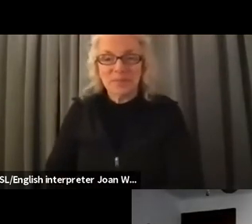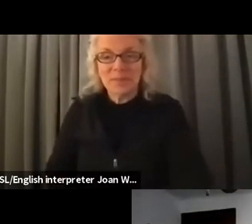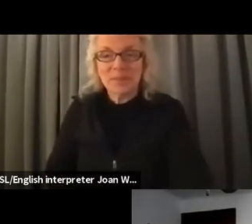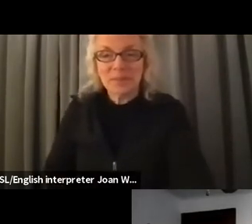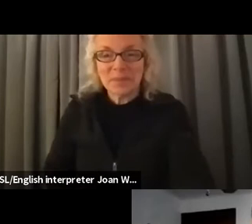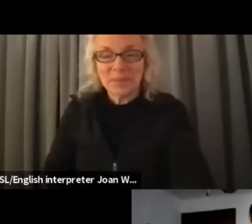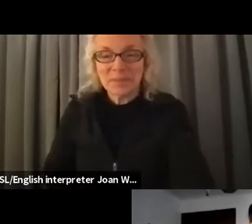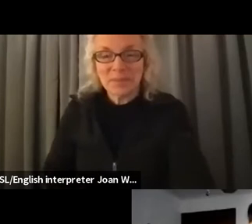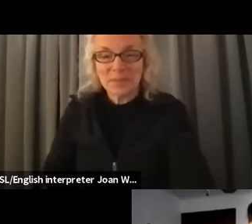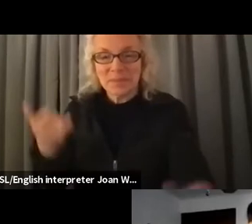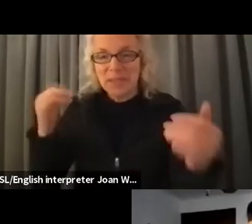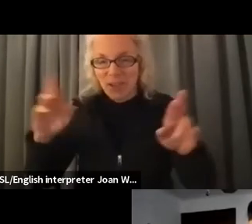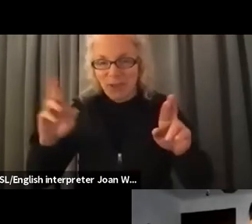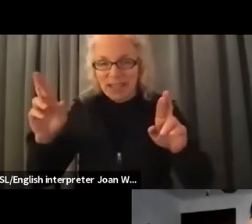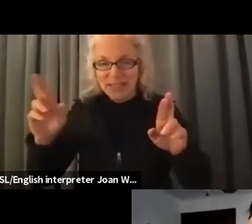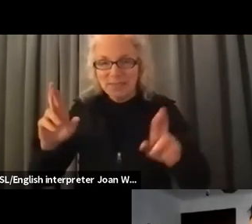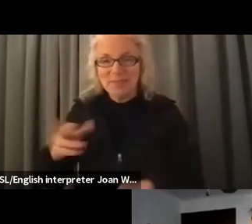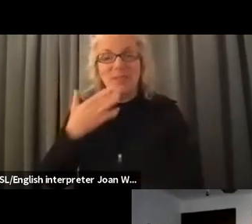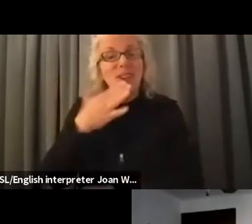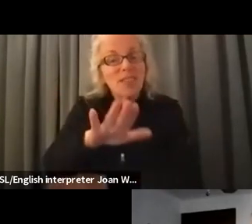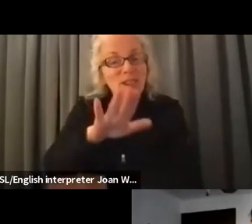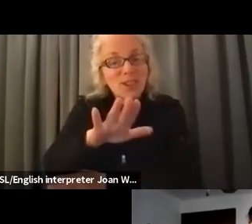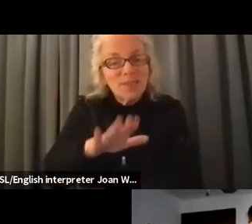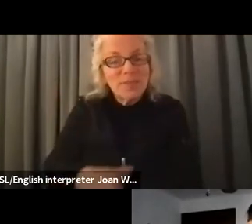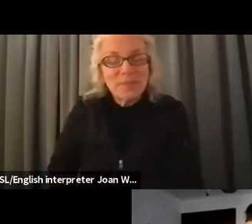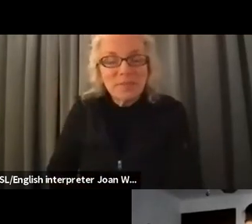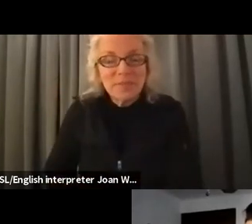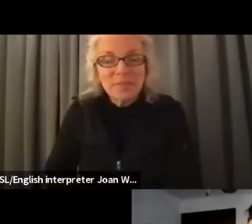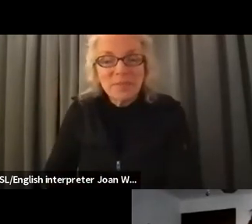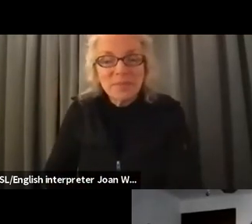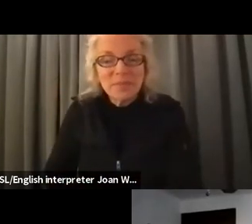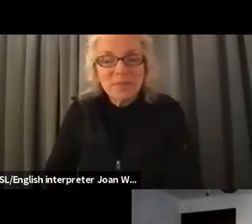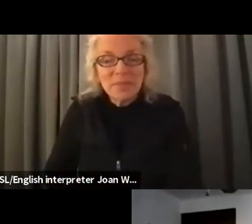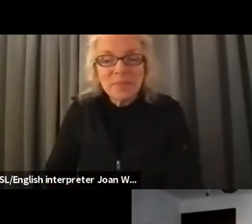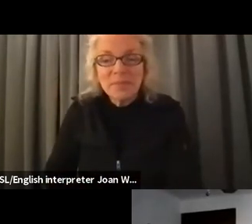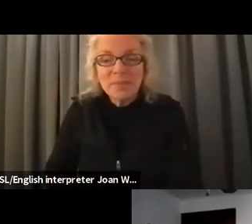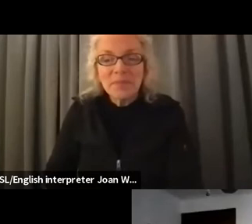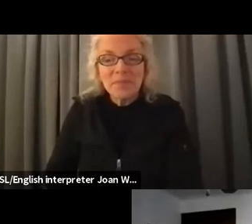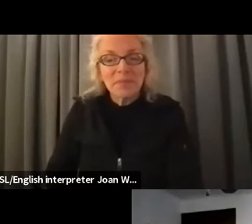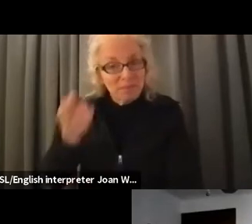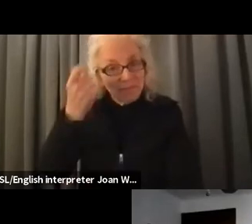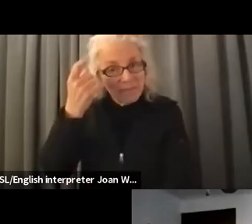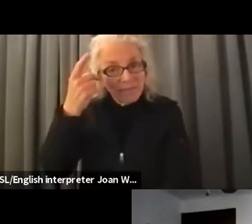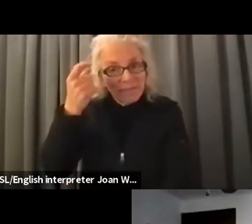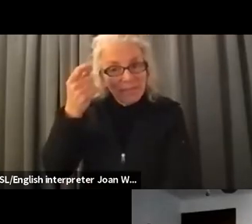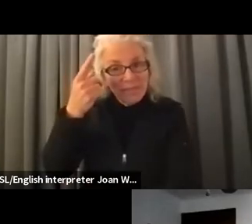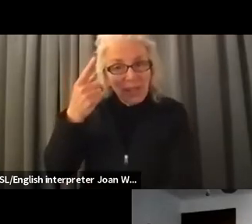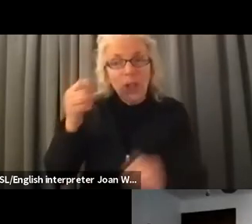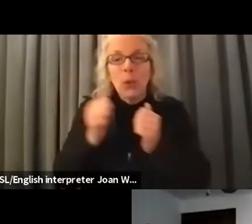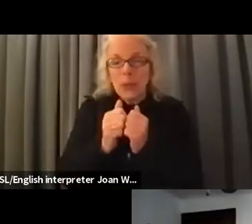En línea con la justicia del lenguaje, quiero hacer esta presentación de Francia en español.